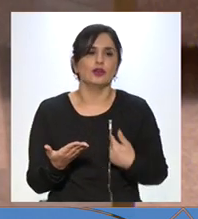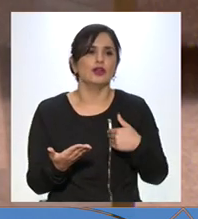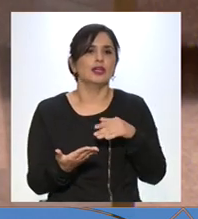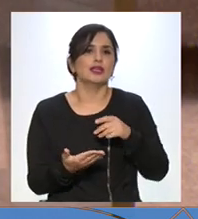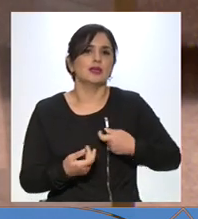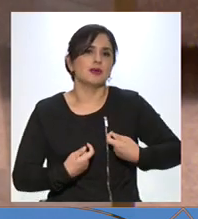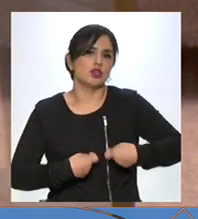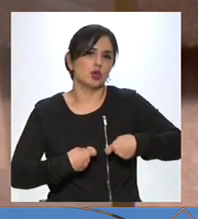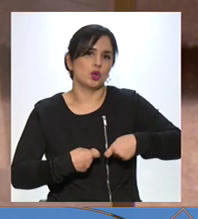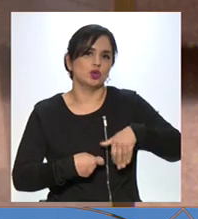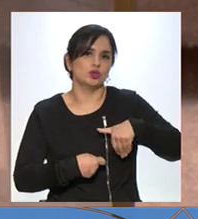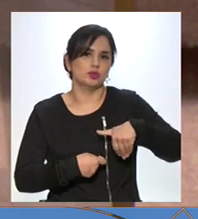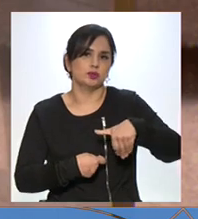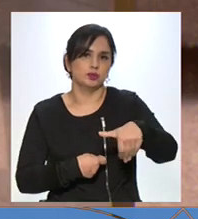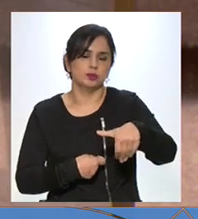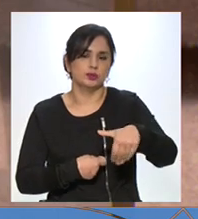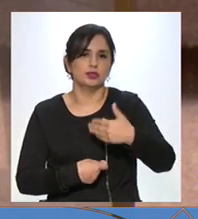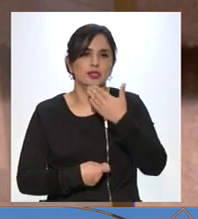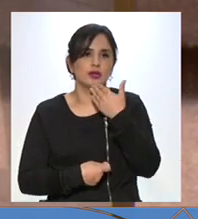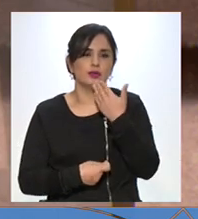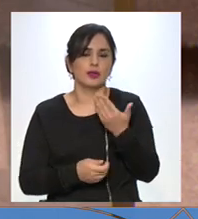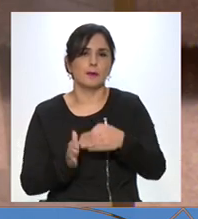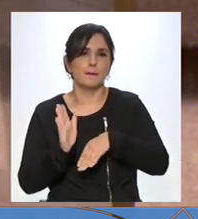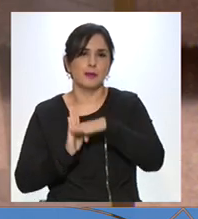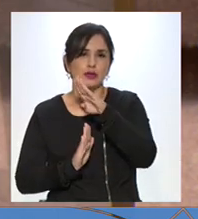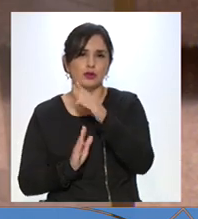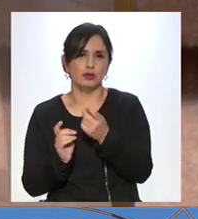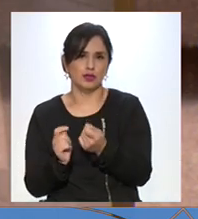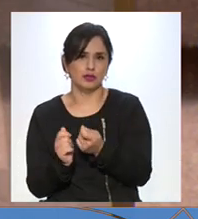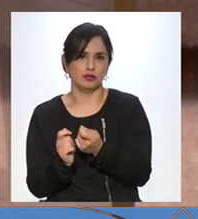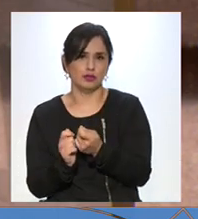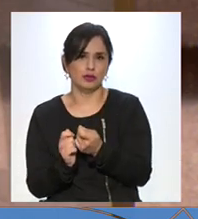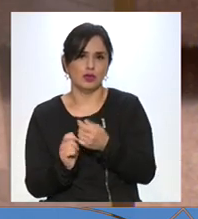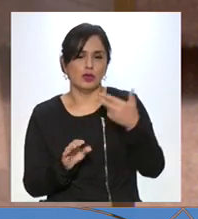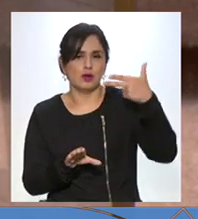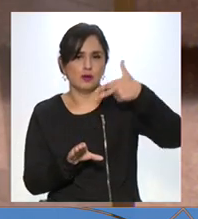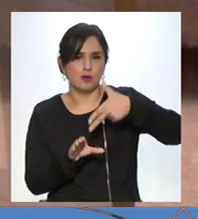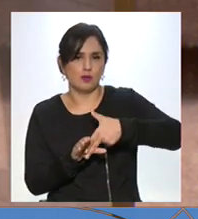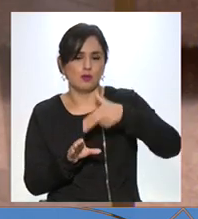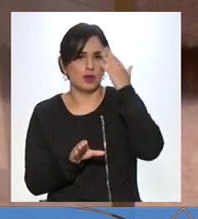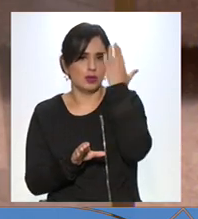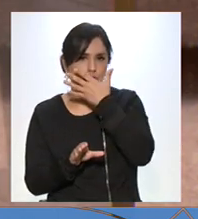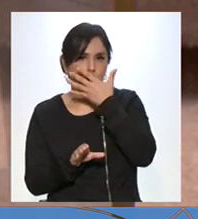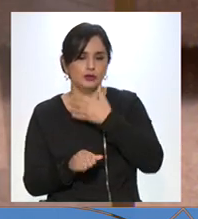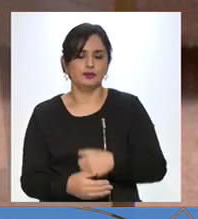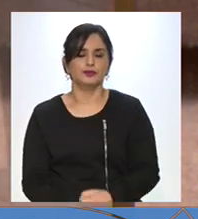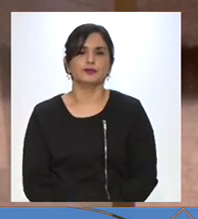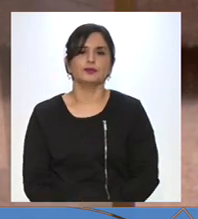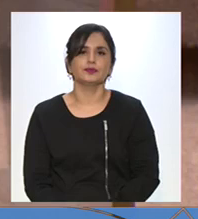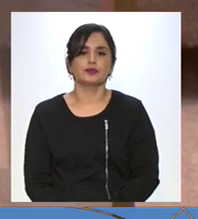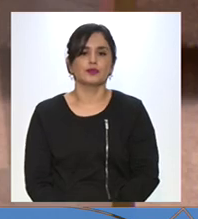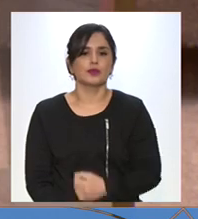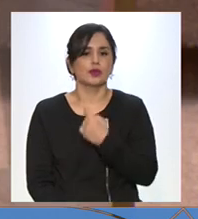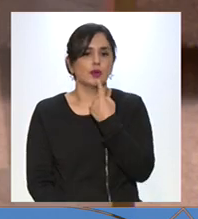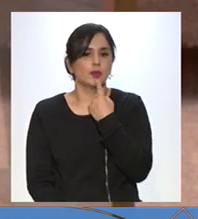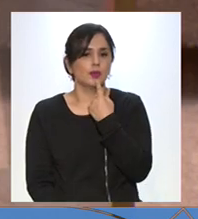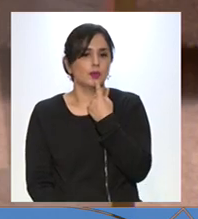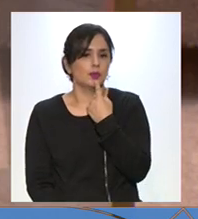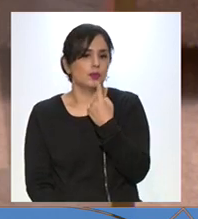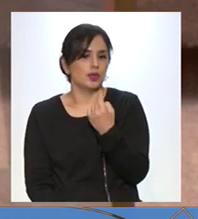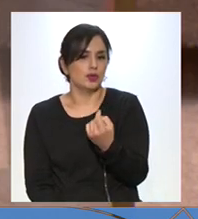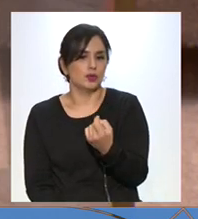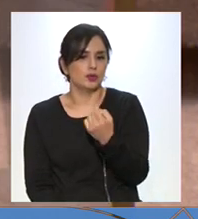transporte. Se suma al choque del mayor precio del petróleo. Y la pregunta es,